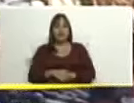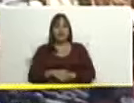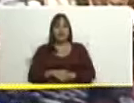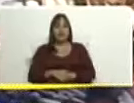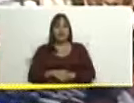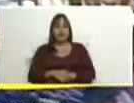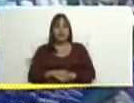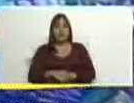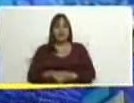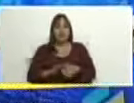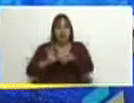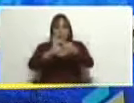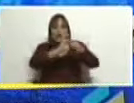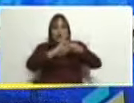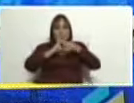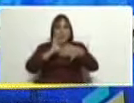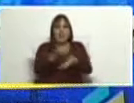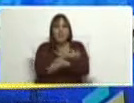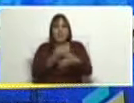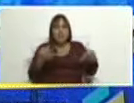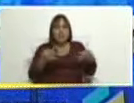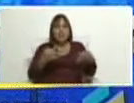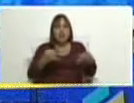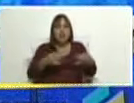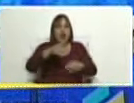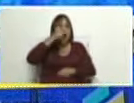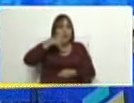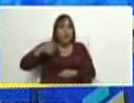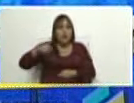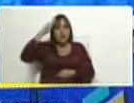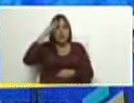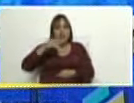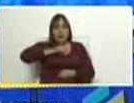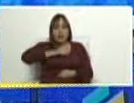En unión perfecta cívico-militar policial,